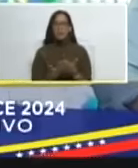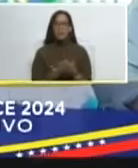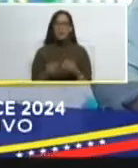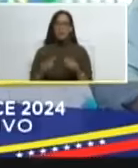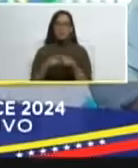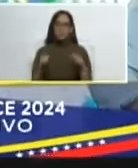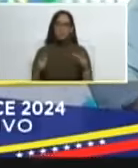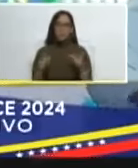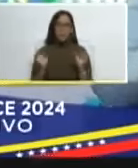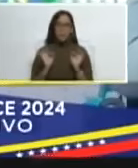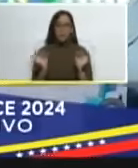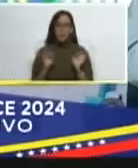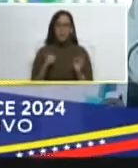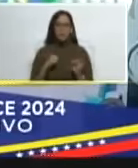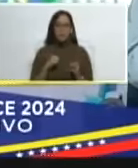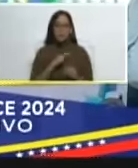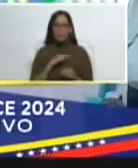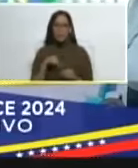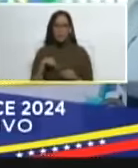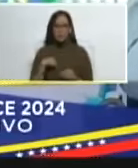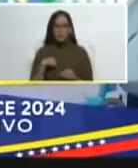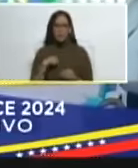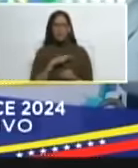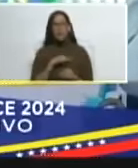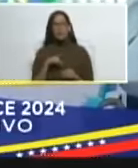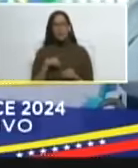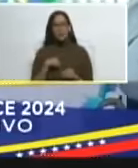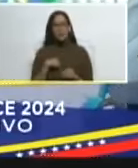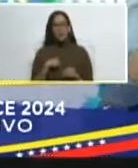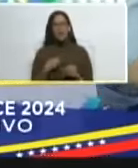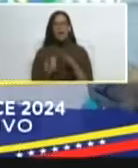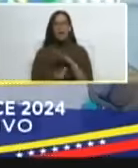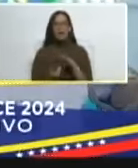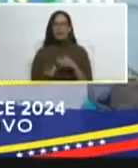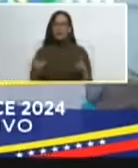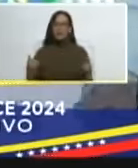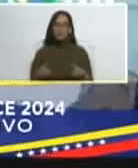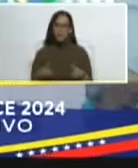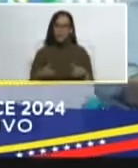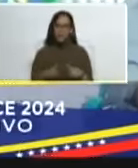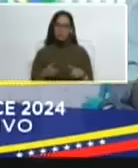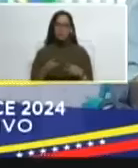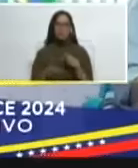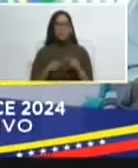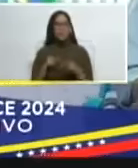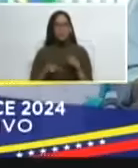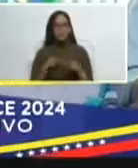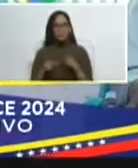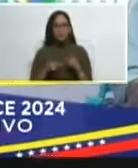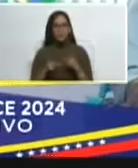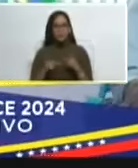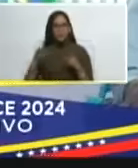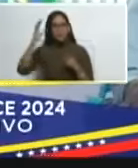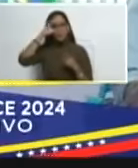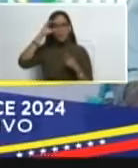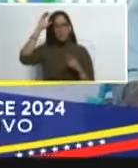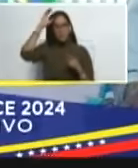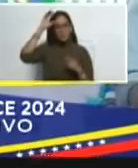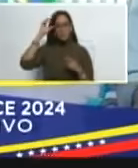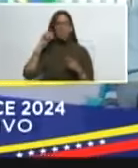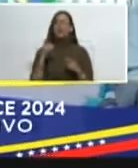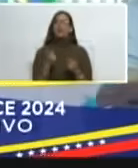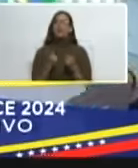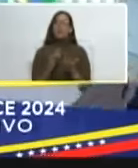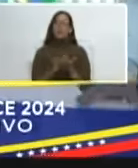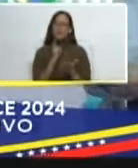que para nada son las nuestras. Las nuestras es a base de esfuerzo, a base de producción, de capacidades, de lo que los